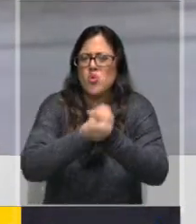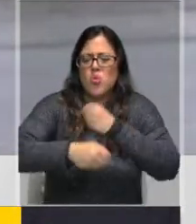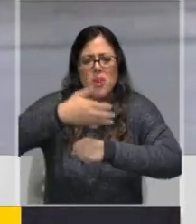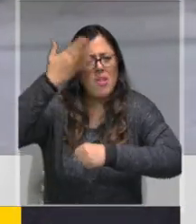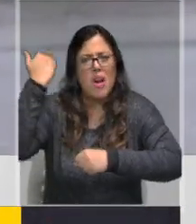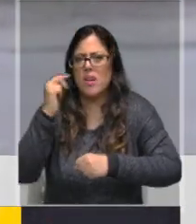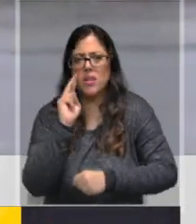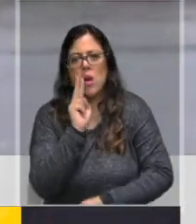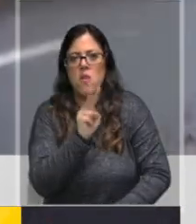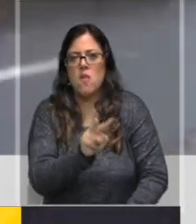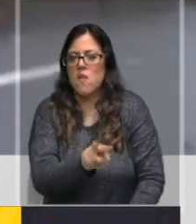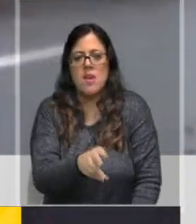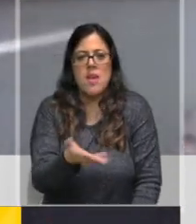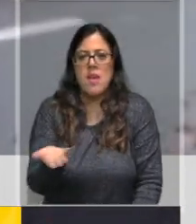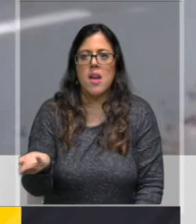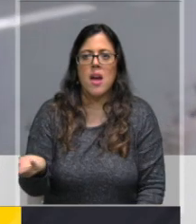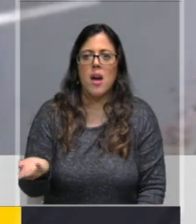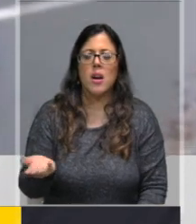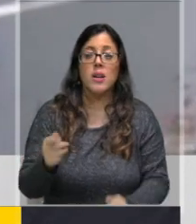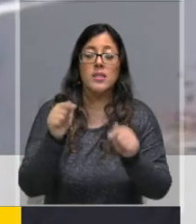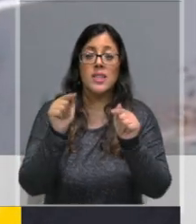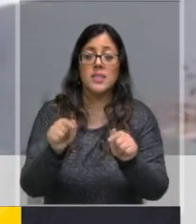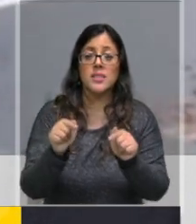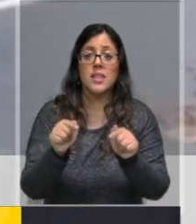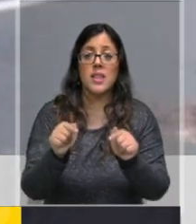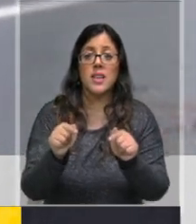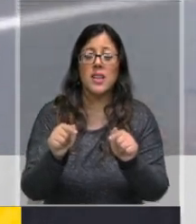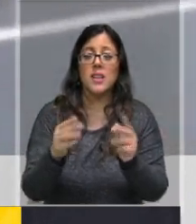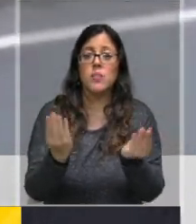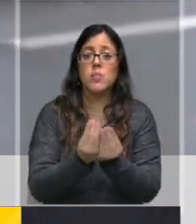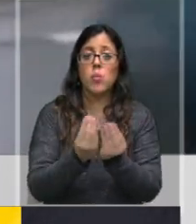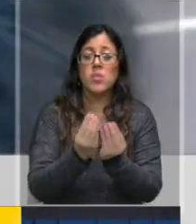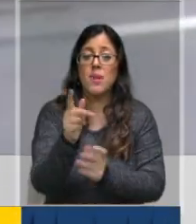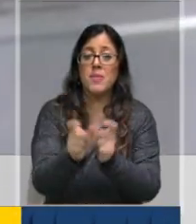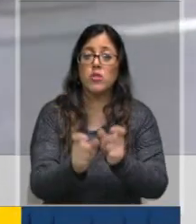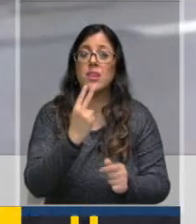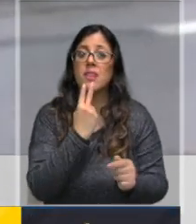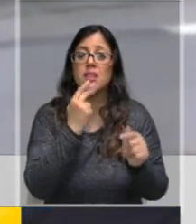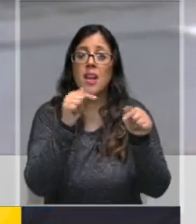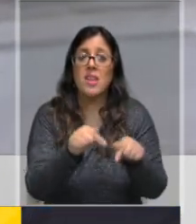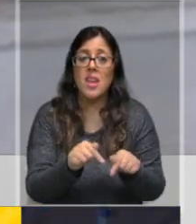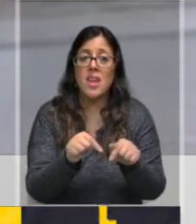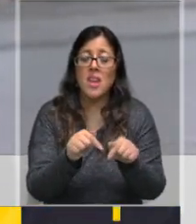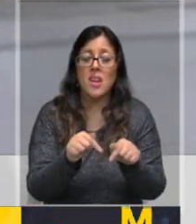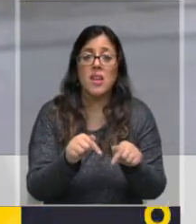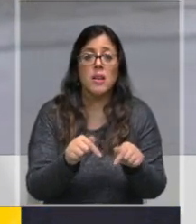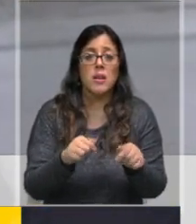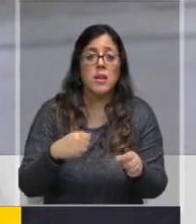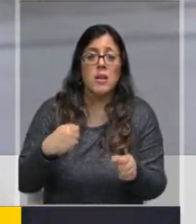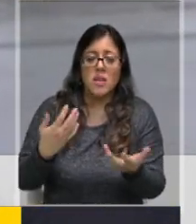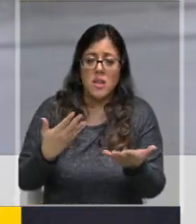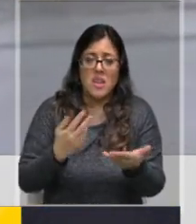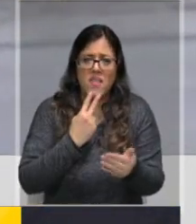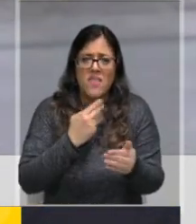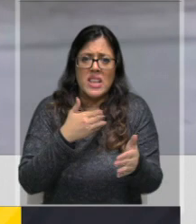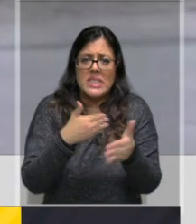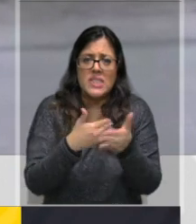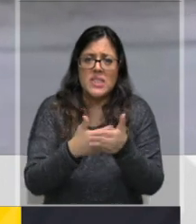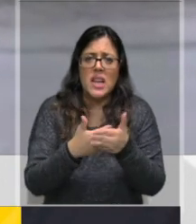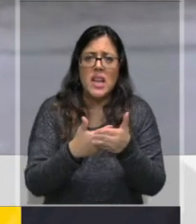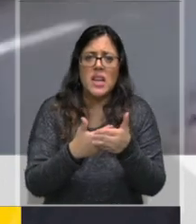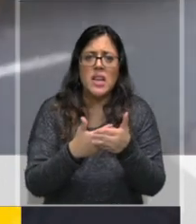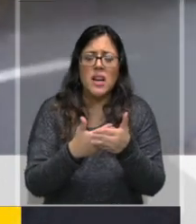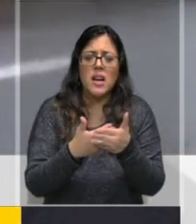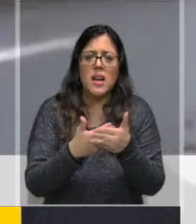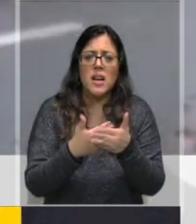estas condiciones. Así lo habían manifestado varios lugareños que años que viven a la orilla del río Maule, camping